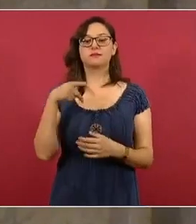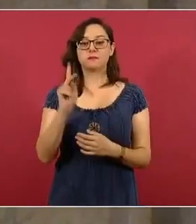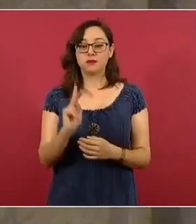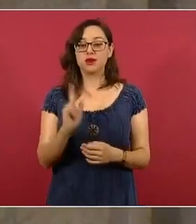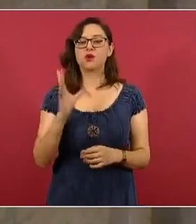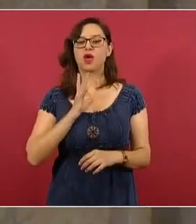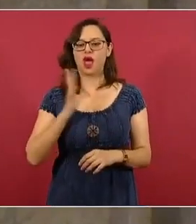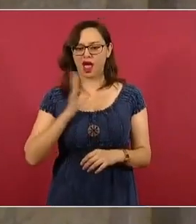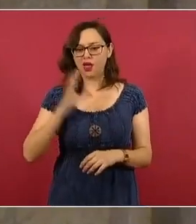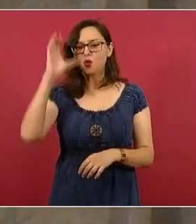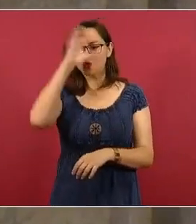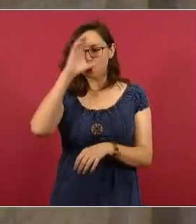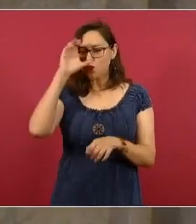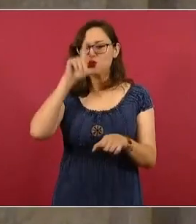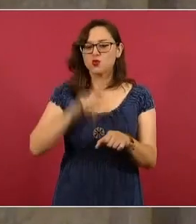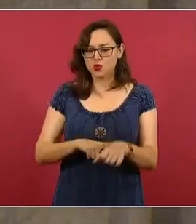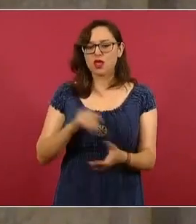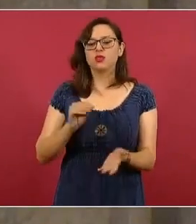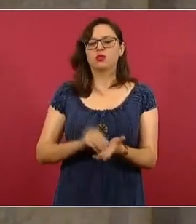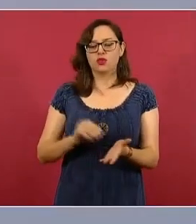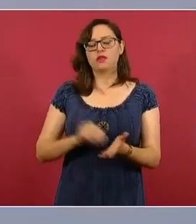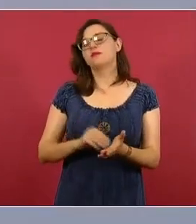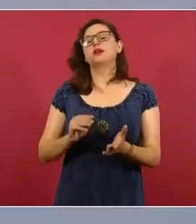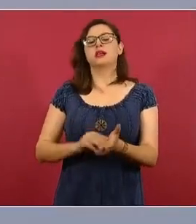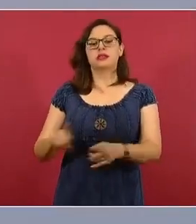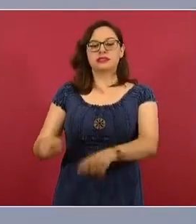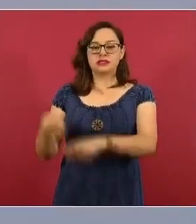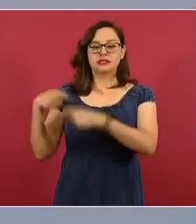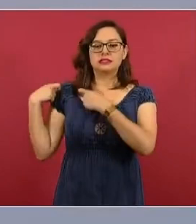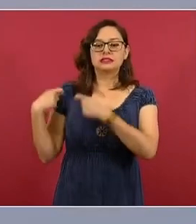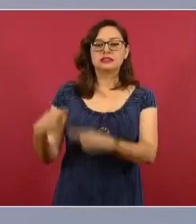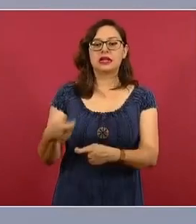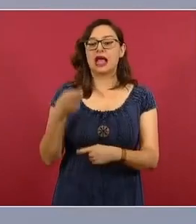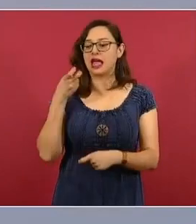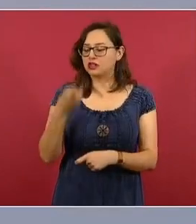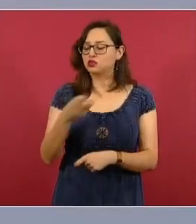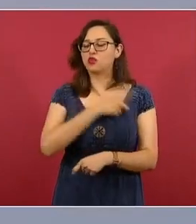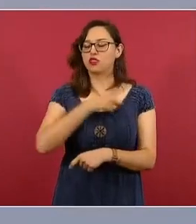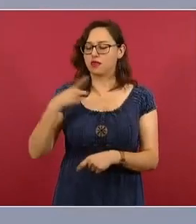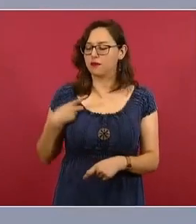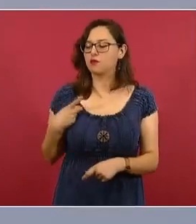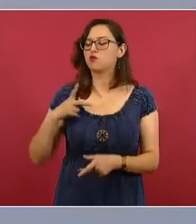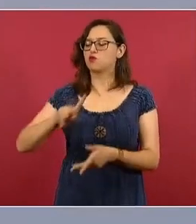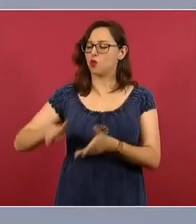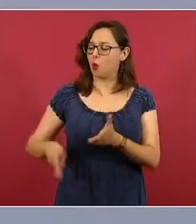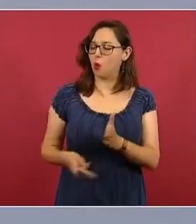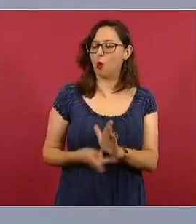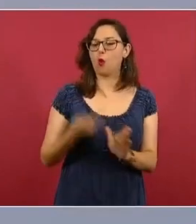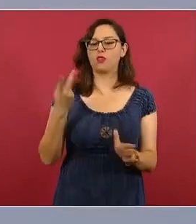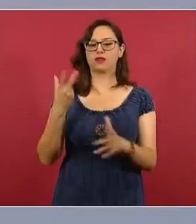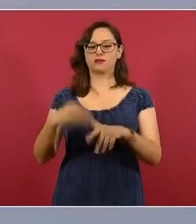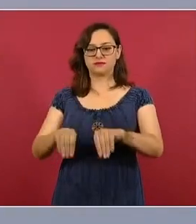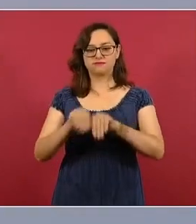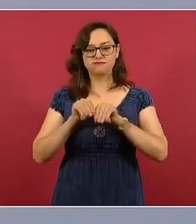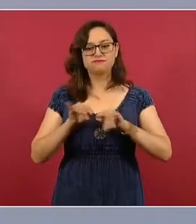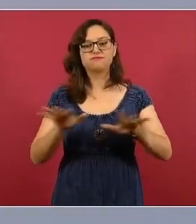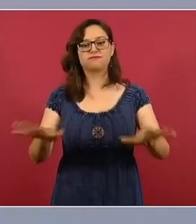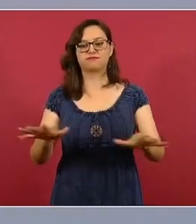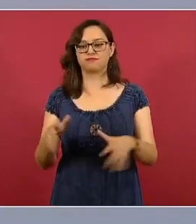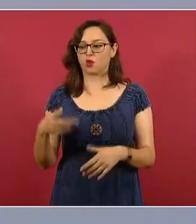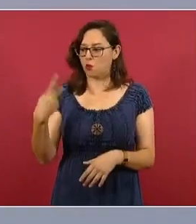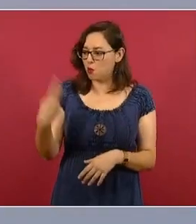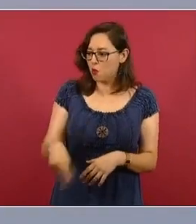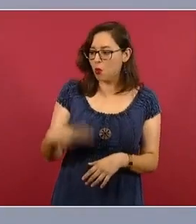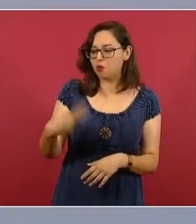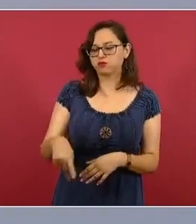esa costumbre, y hay que reforzar la producción para el